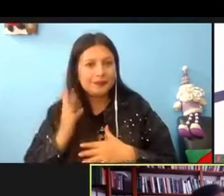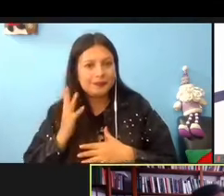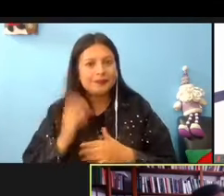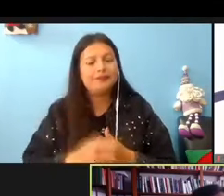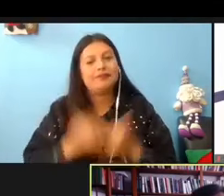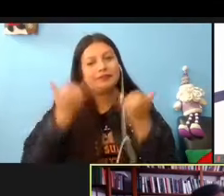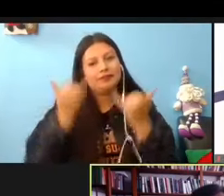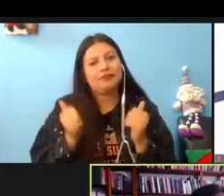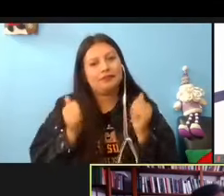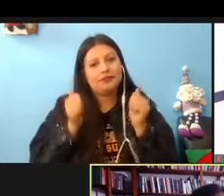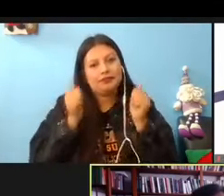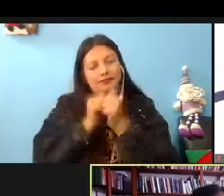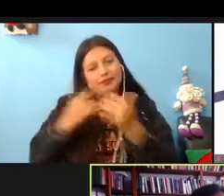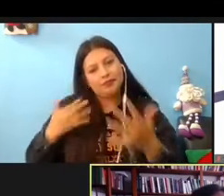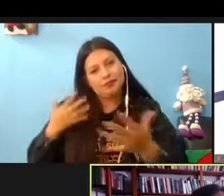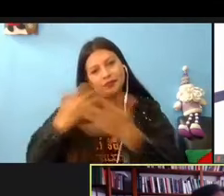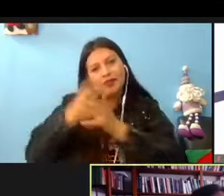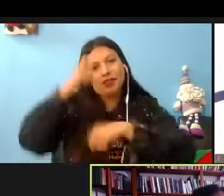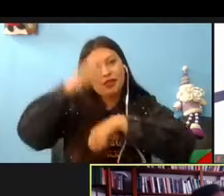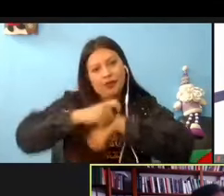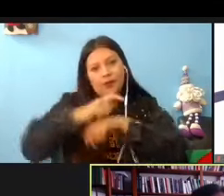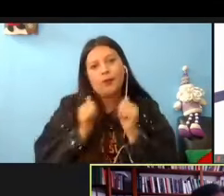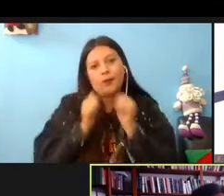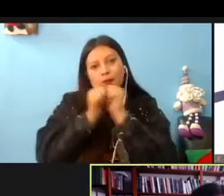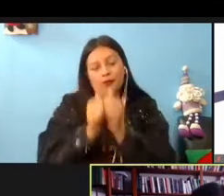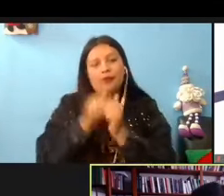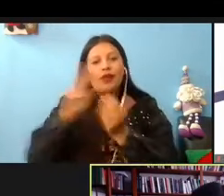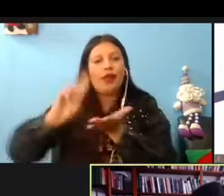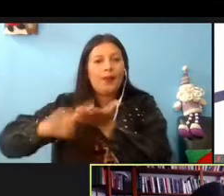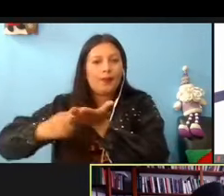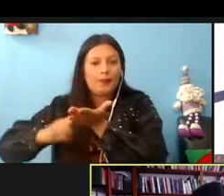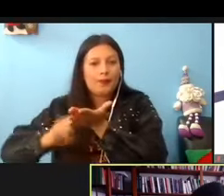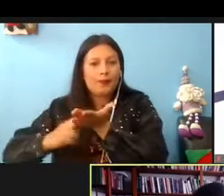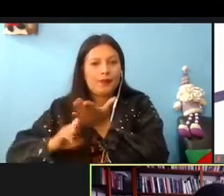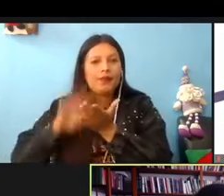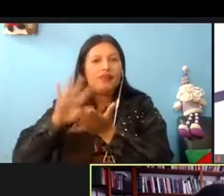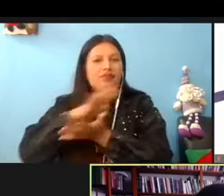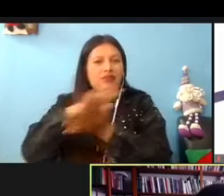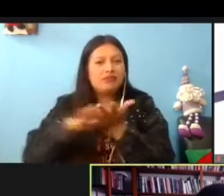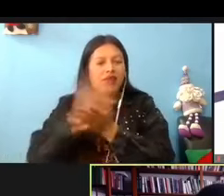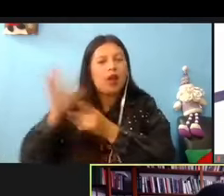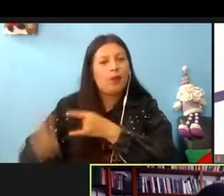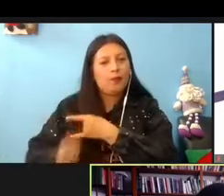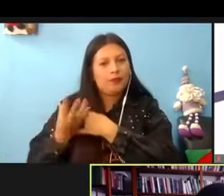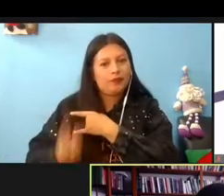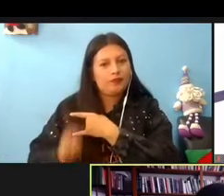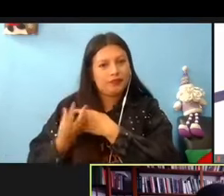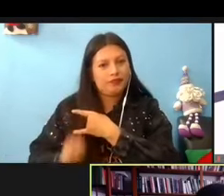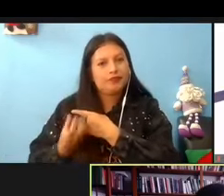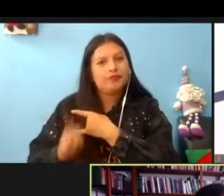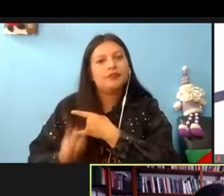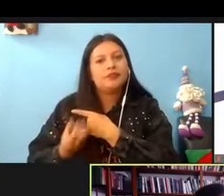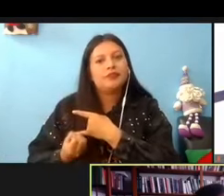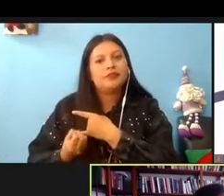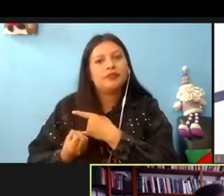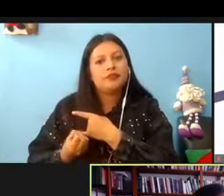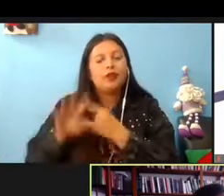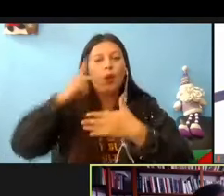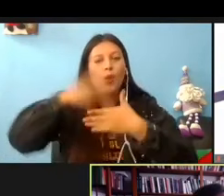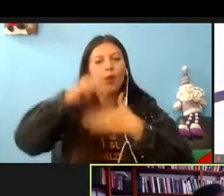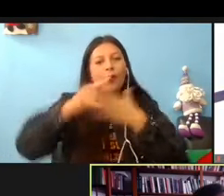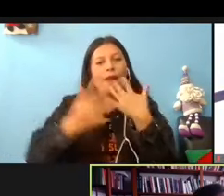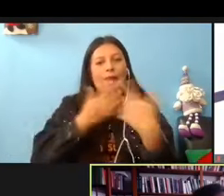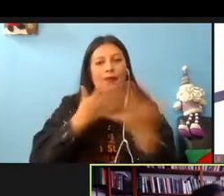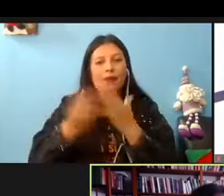esta sesión durante todo el tiempo, que es intérprete de Lengua de Señas de la Universidad Pedagógica Nacional del Proyecto